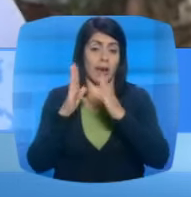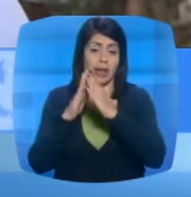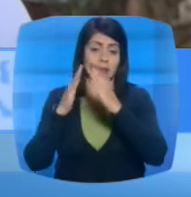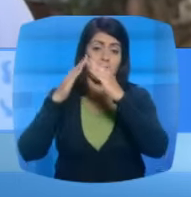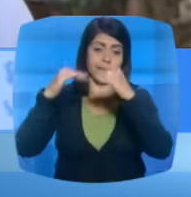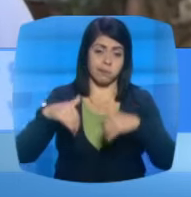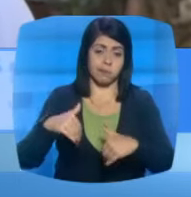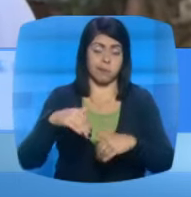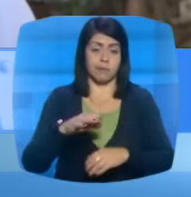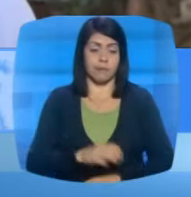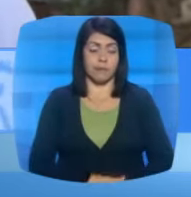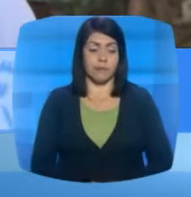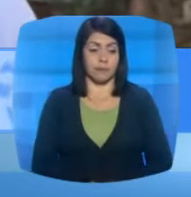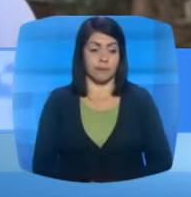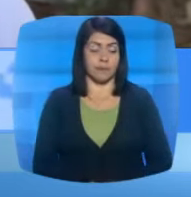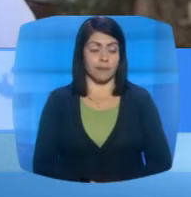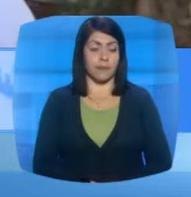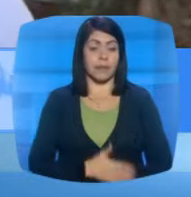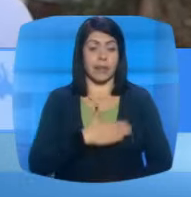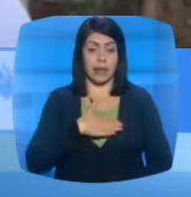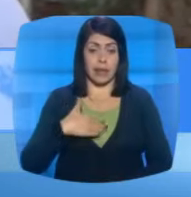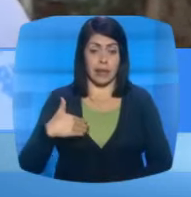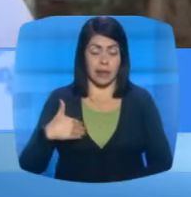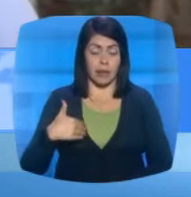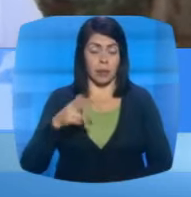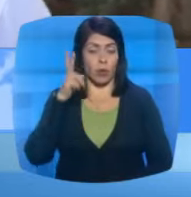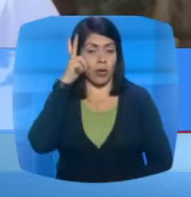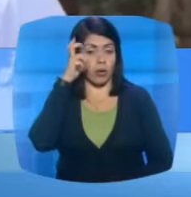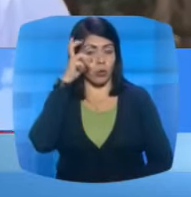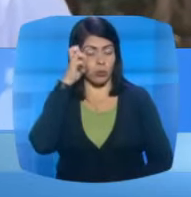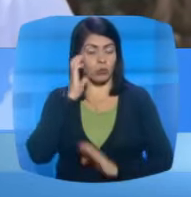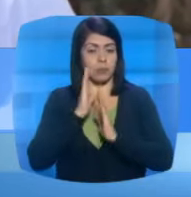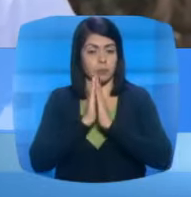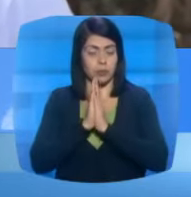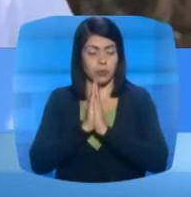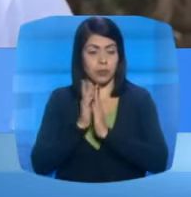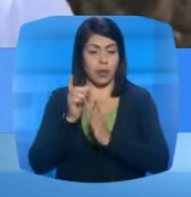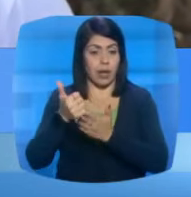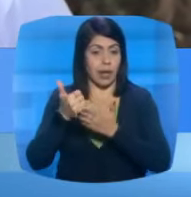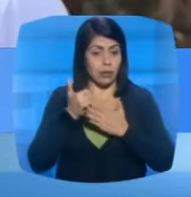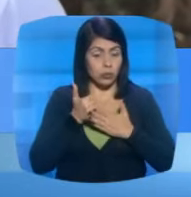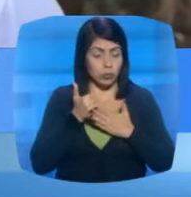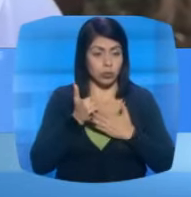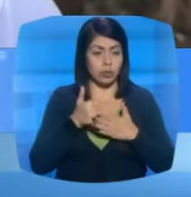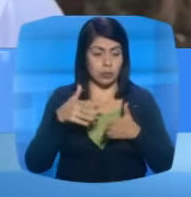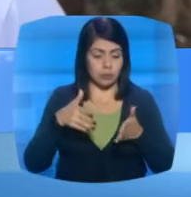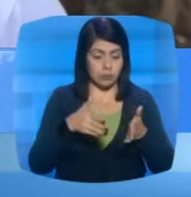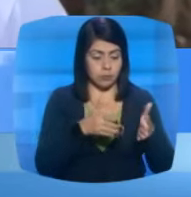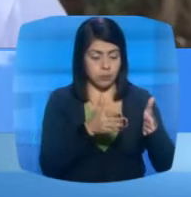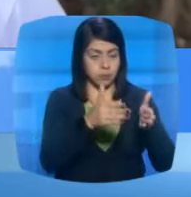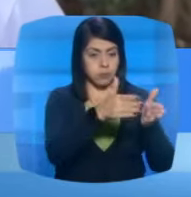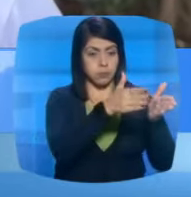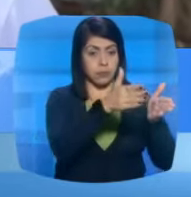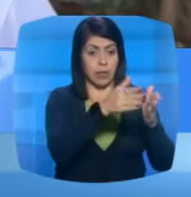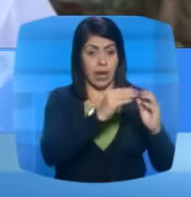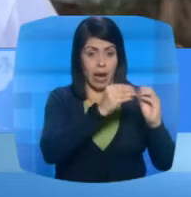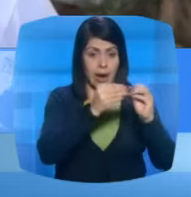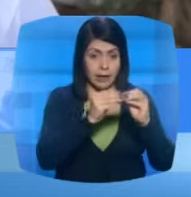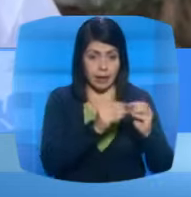vivienda, y lo que queremos es que nos escuchen y nos ayuden con la canalización, que nos termine